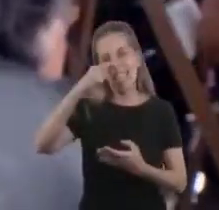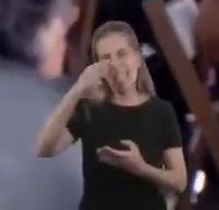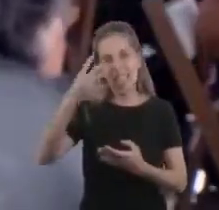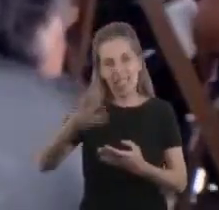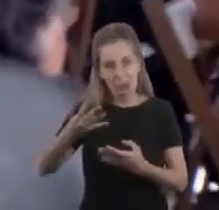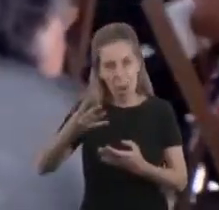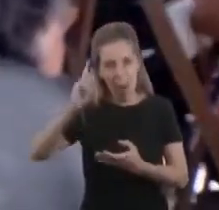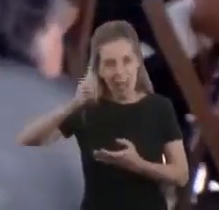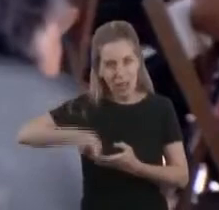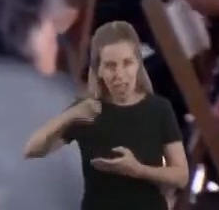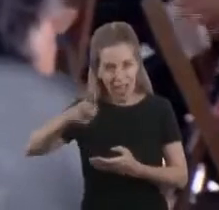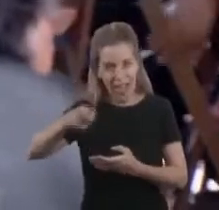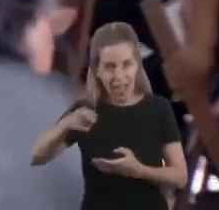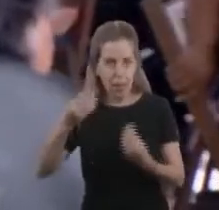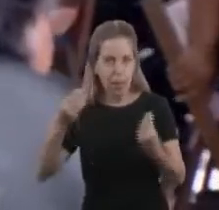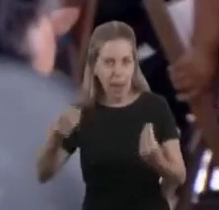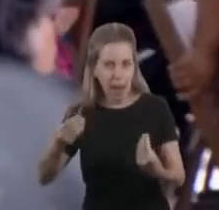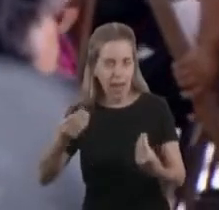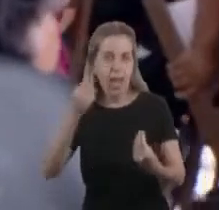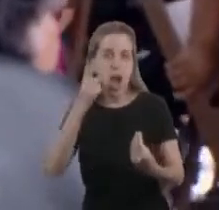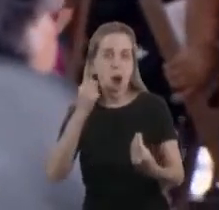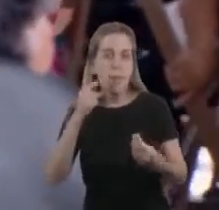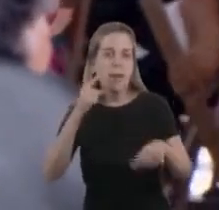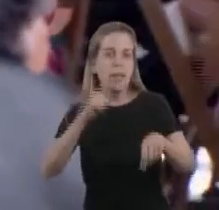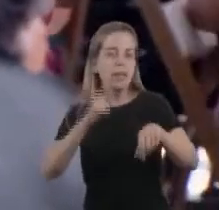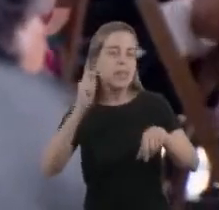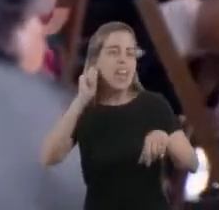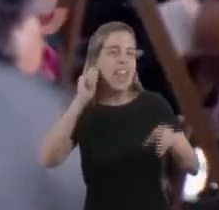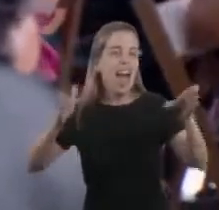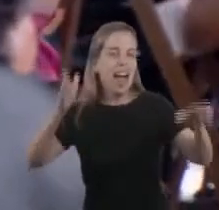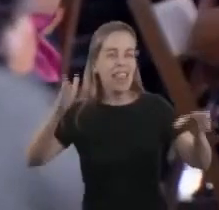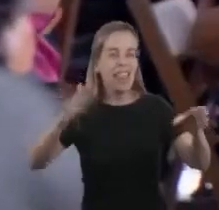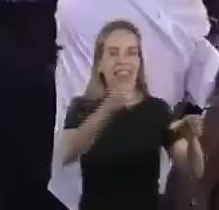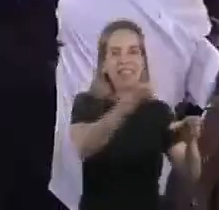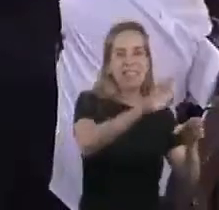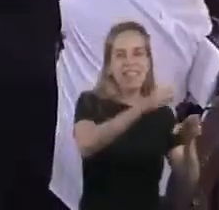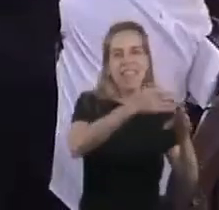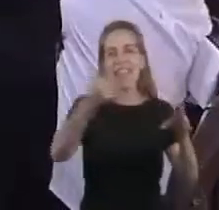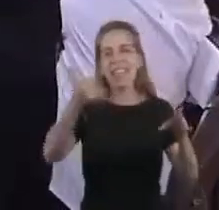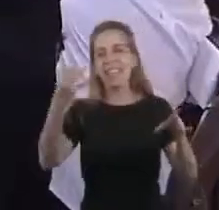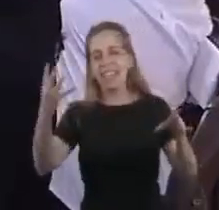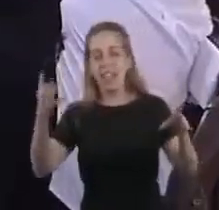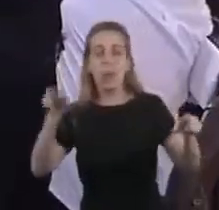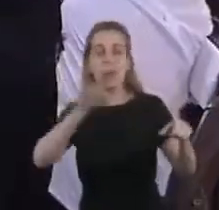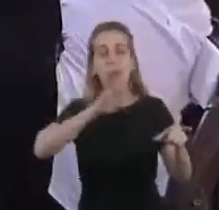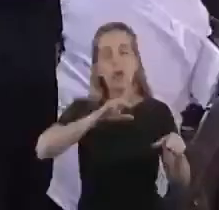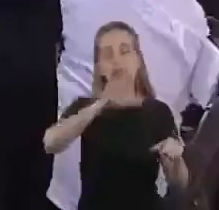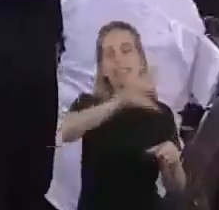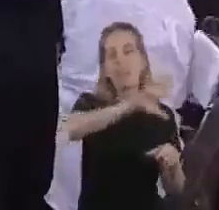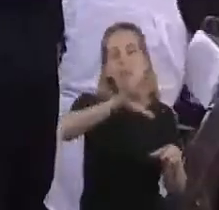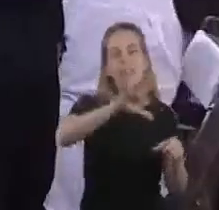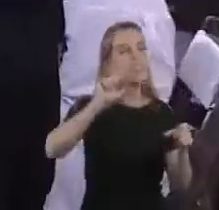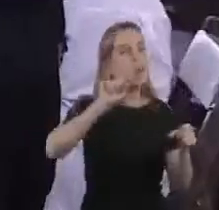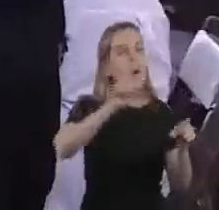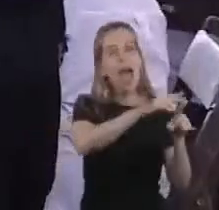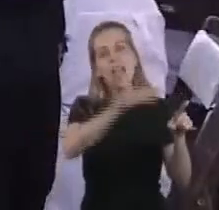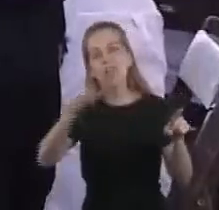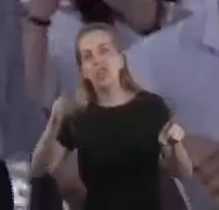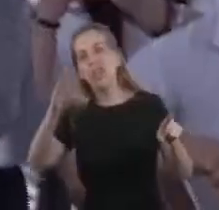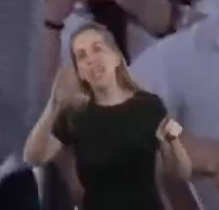674. Apunta a que hombres de entre 60 y 64 años y mujeres entre 55 y